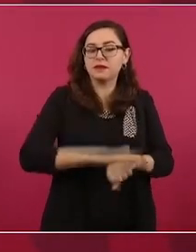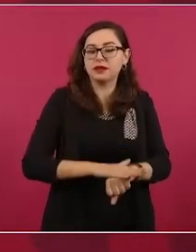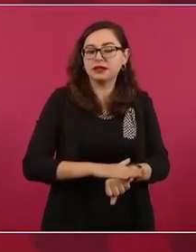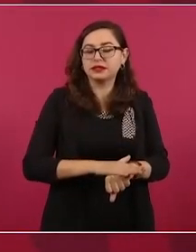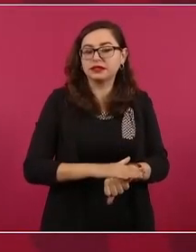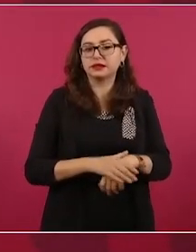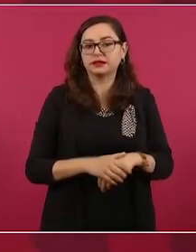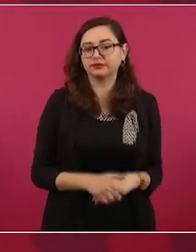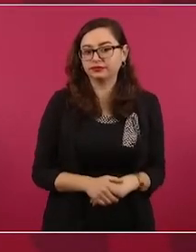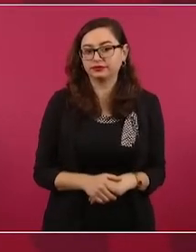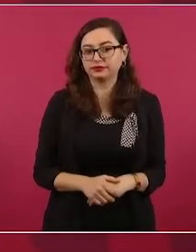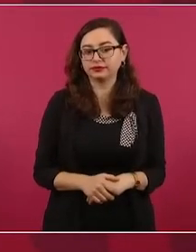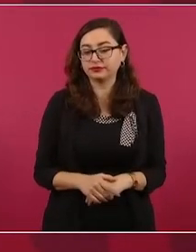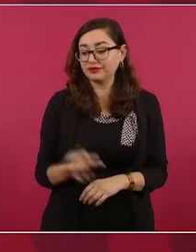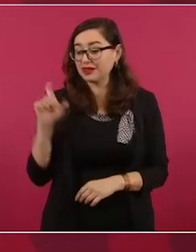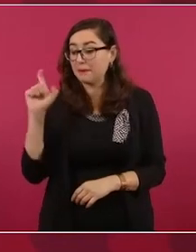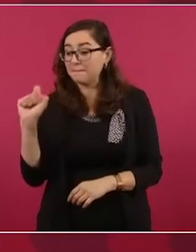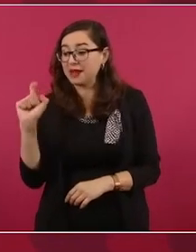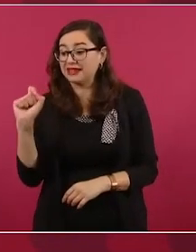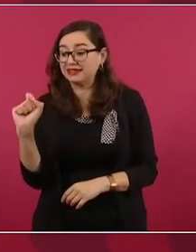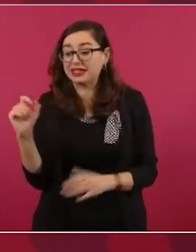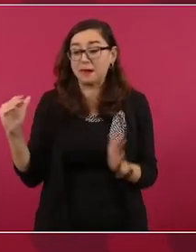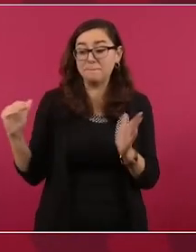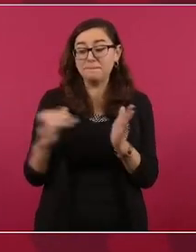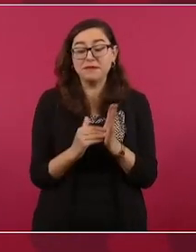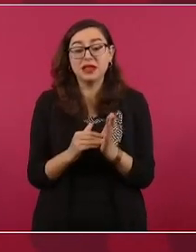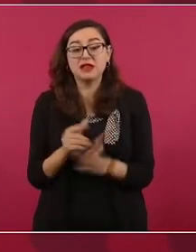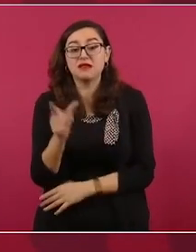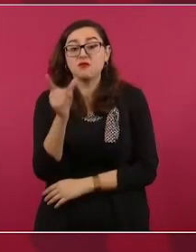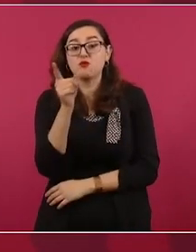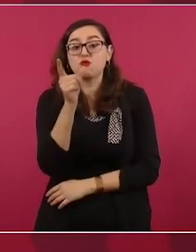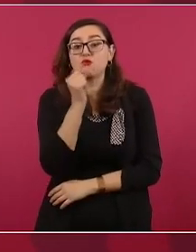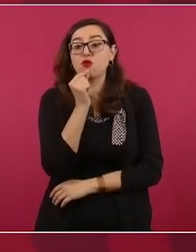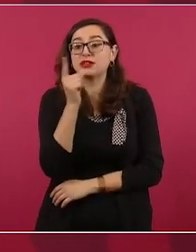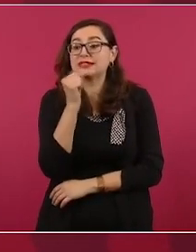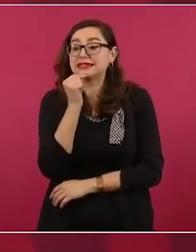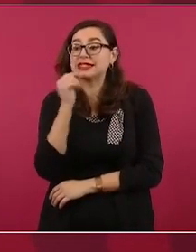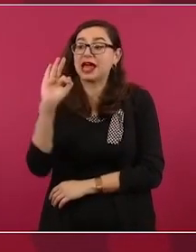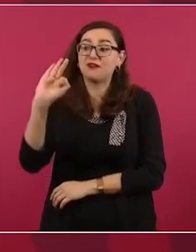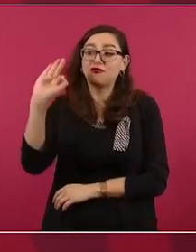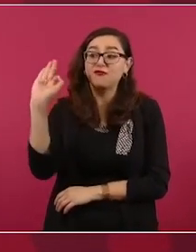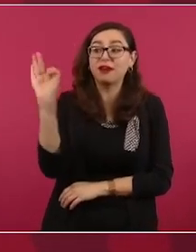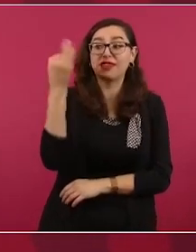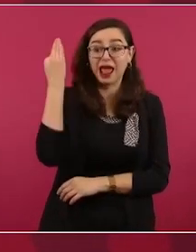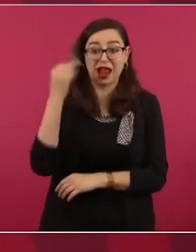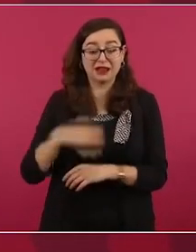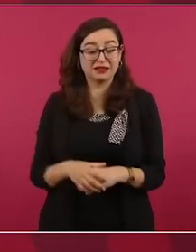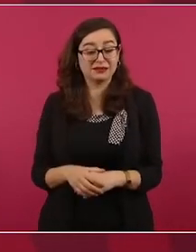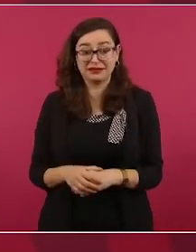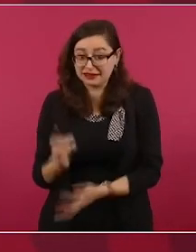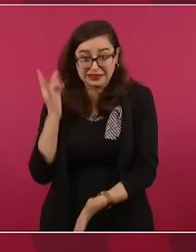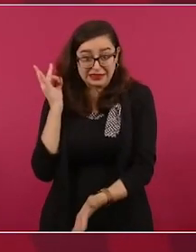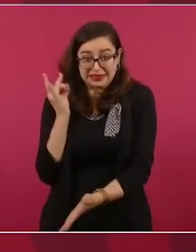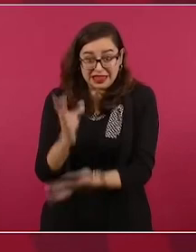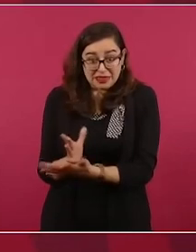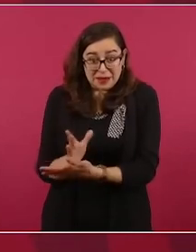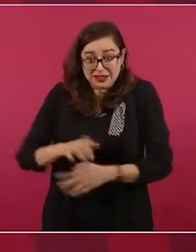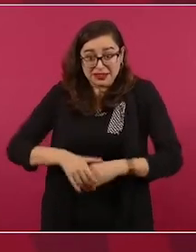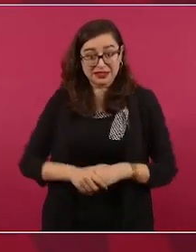la mitad operativos, 20,000 de la Policía Federal, era lo único,